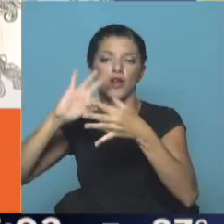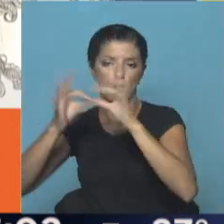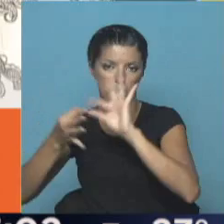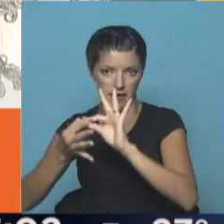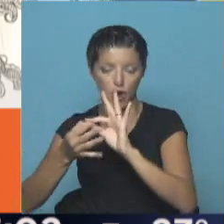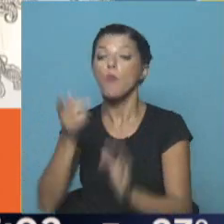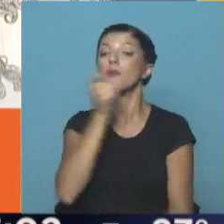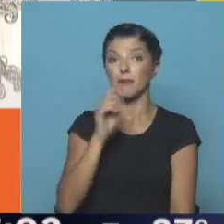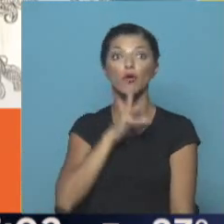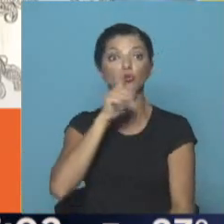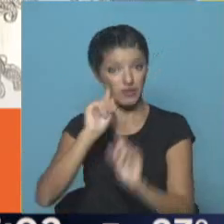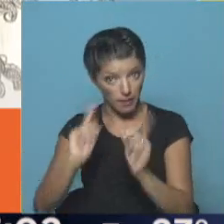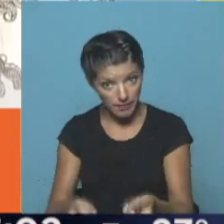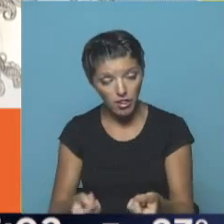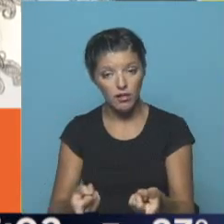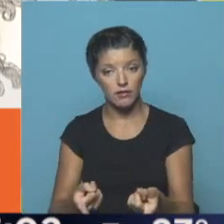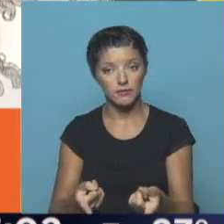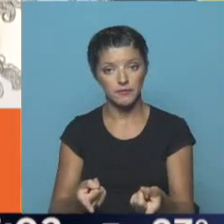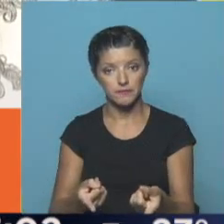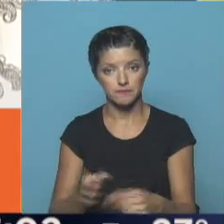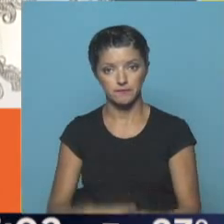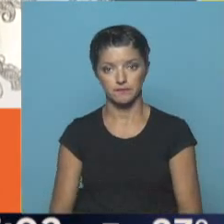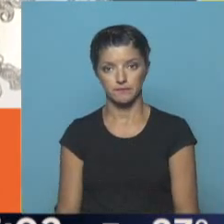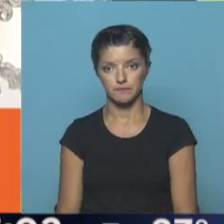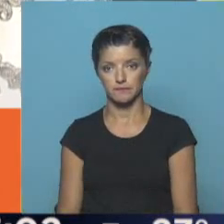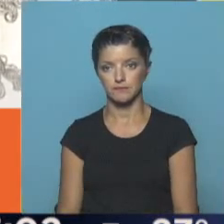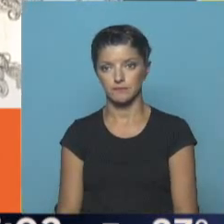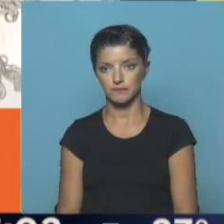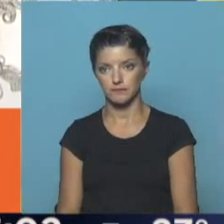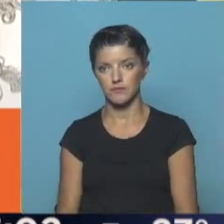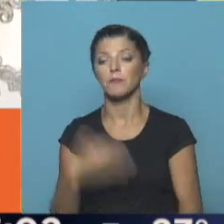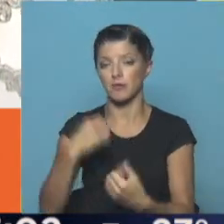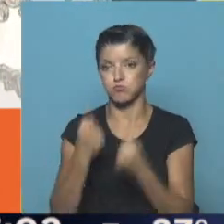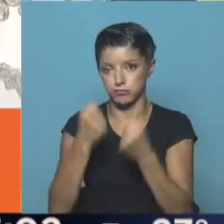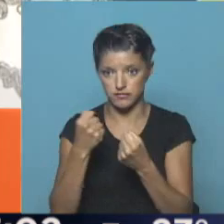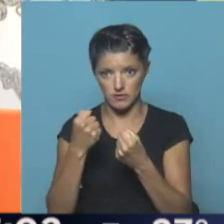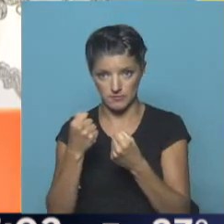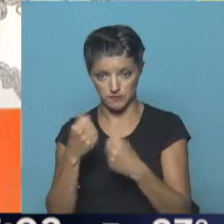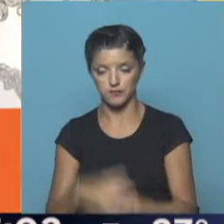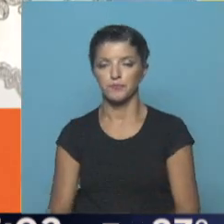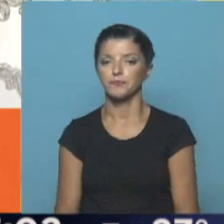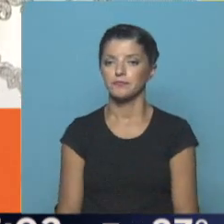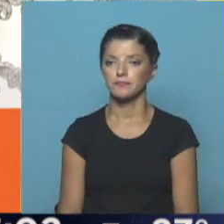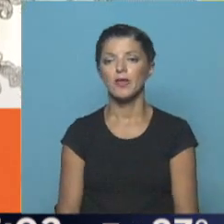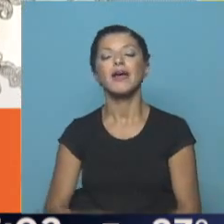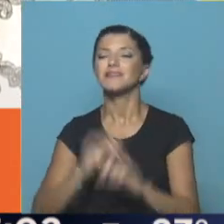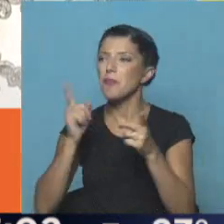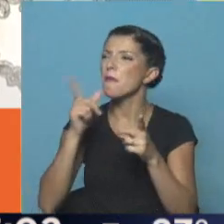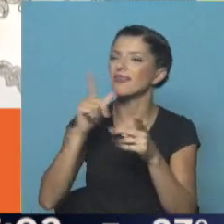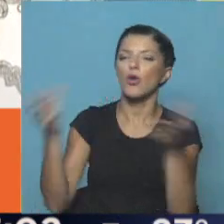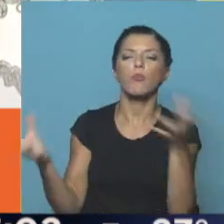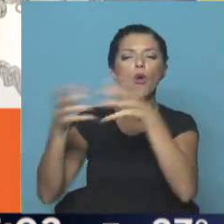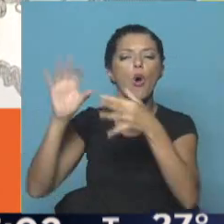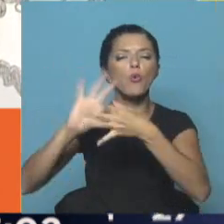propia Rusia aparece con una presencia mucho más activa. Más agresiva. Claro, en esto pareciera que la Unión Europea no